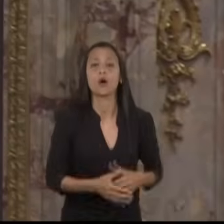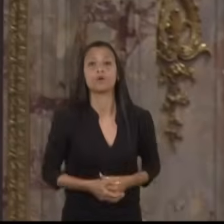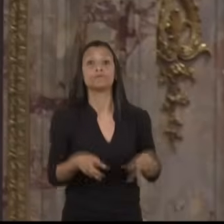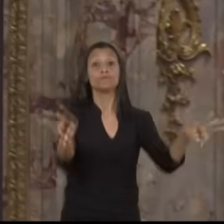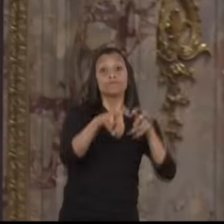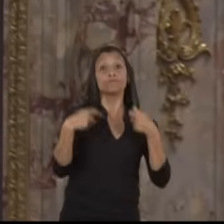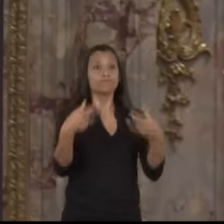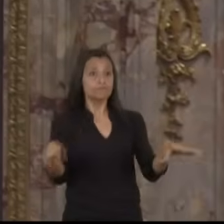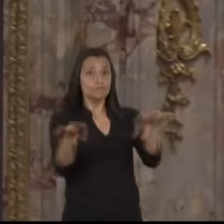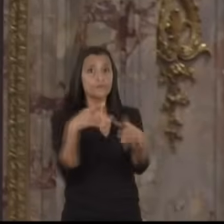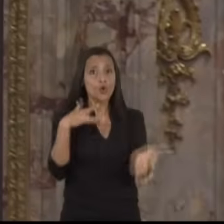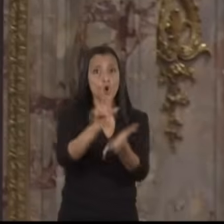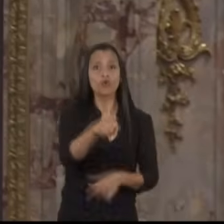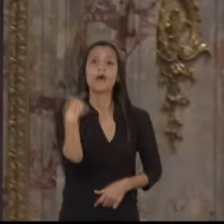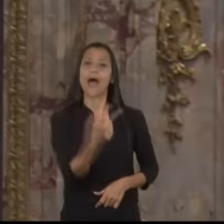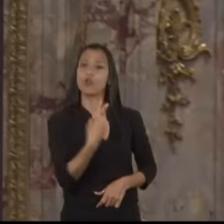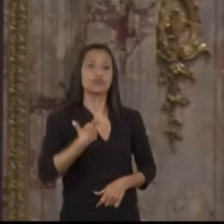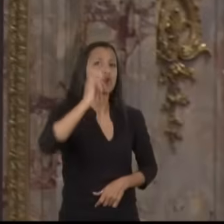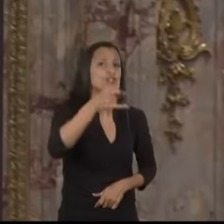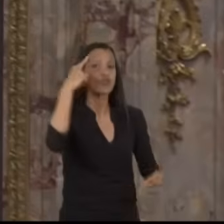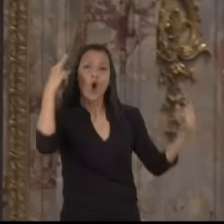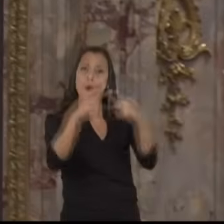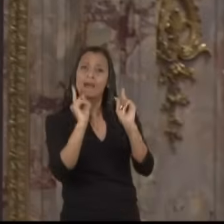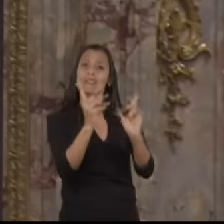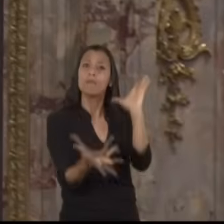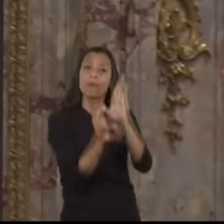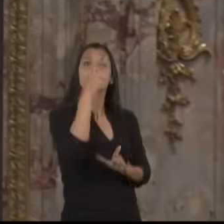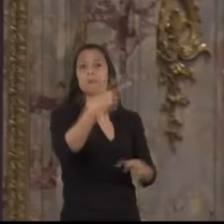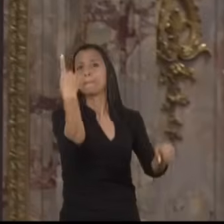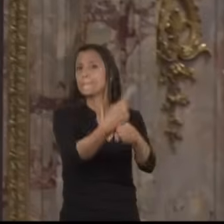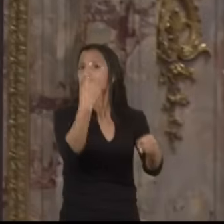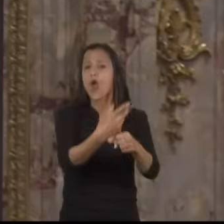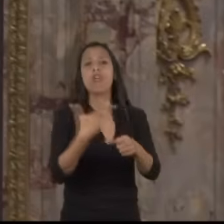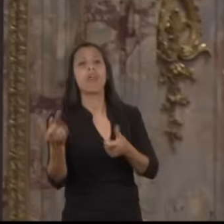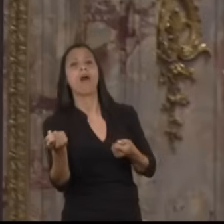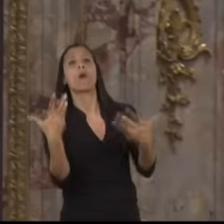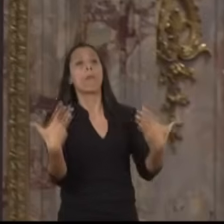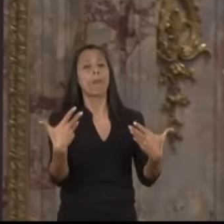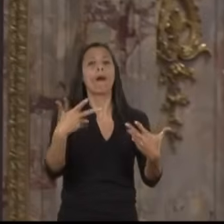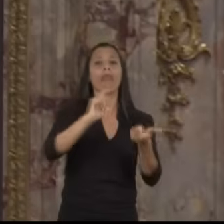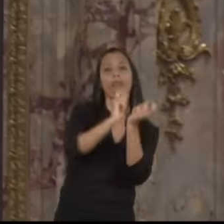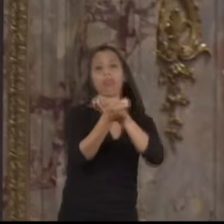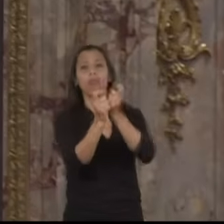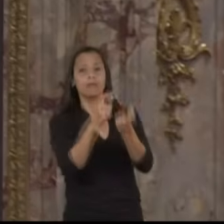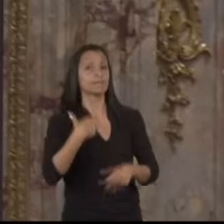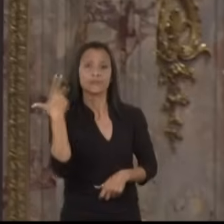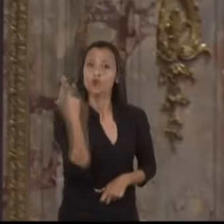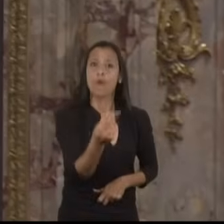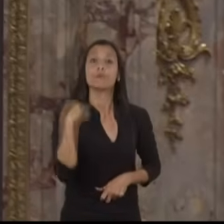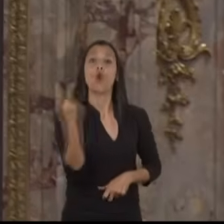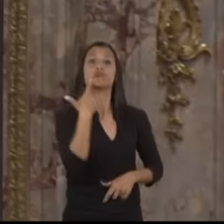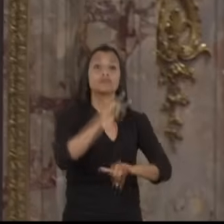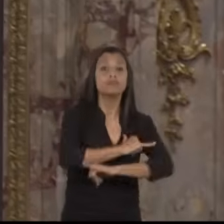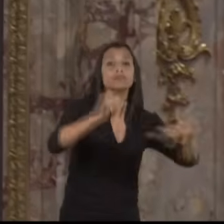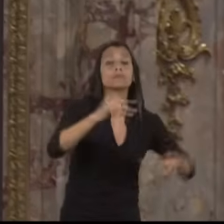fiscal es la piedra angular de nuestro plan de gobierno y es un principio no negociable que le hemos planteado a la sociedad desde